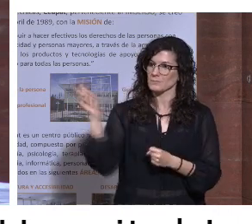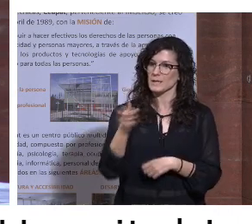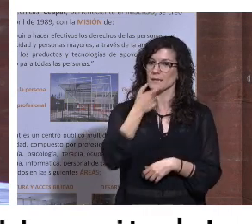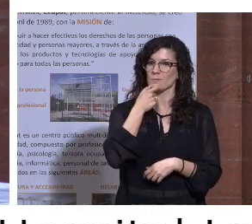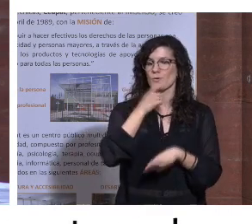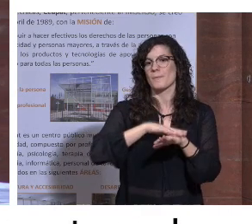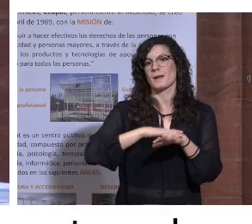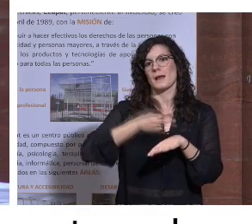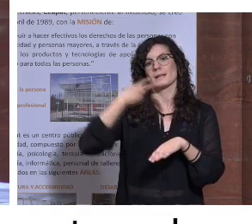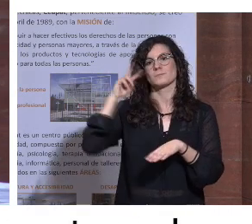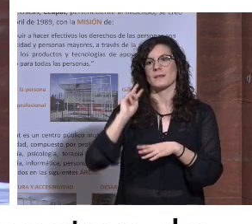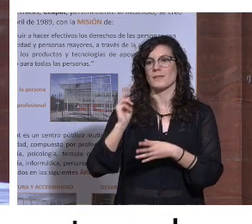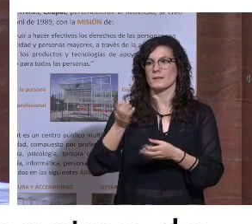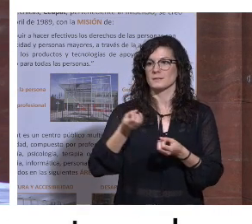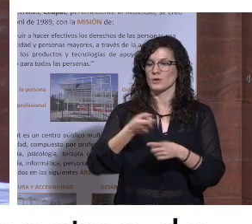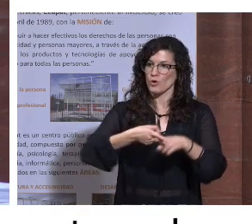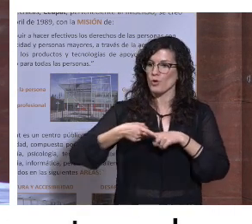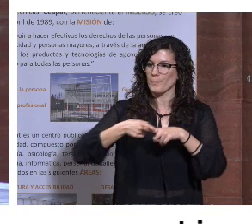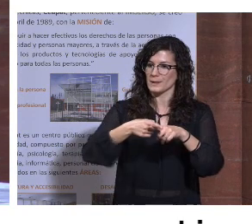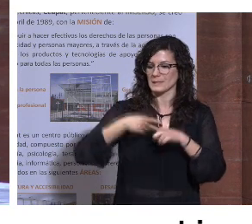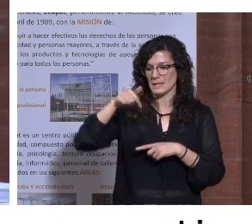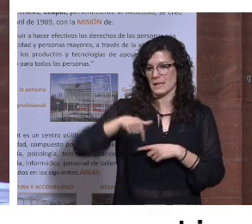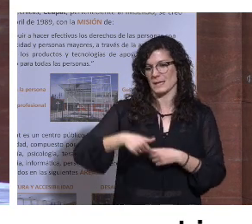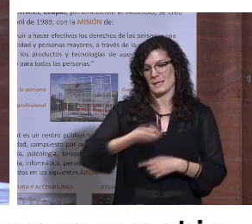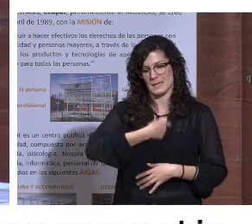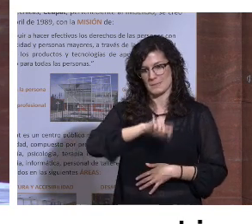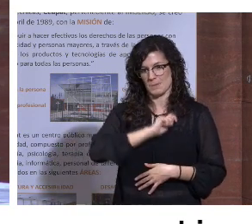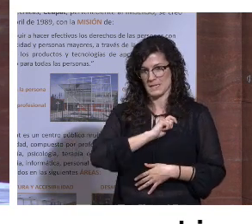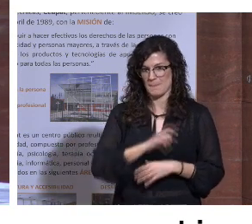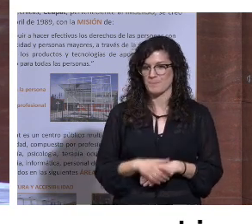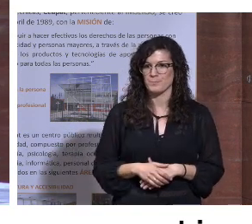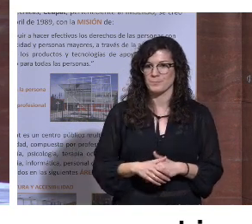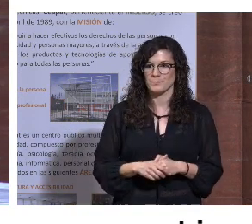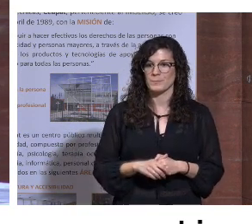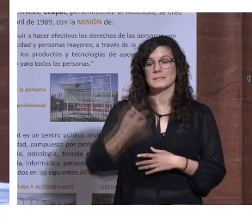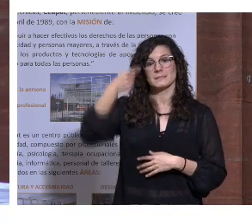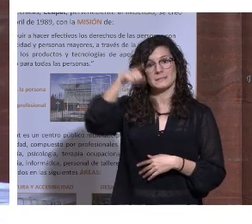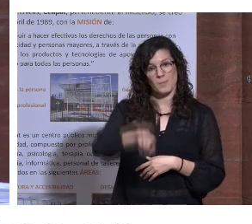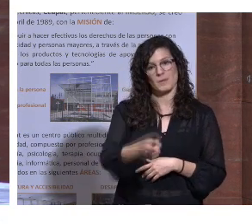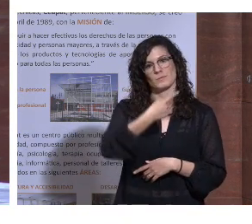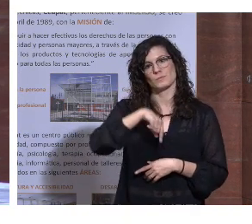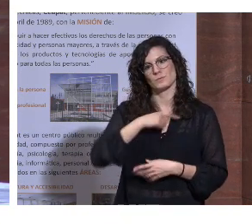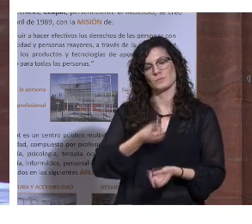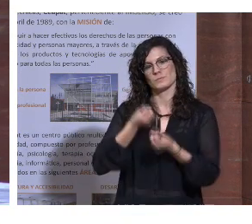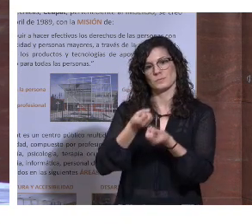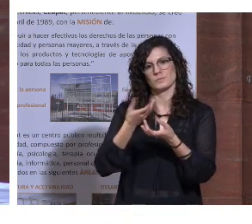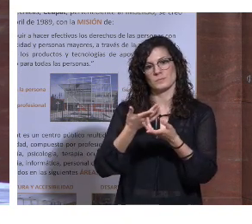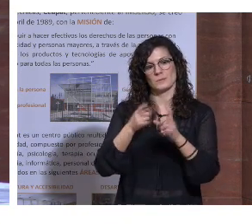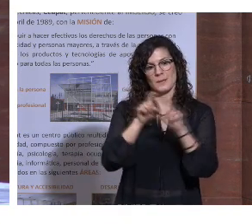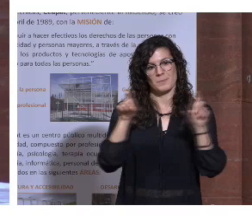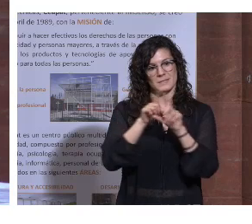sus experiencias aquí con expertos en España. También hemos invitado a organizaciones y empresas